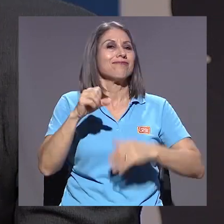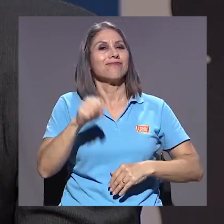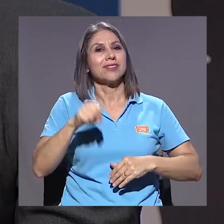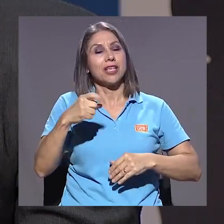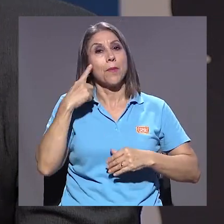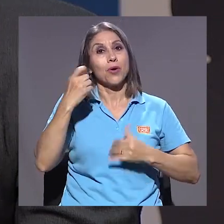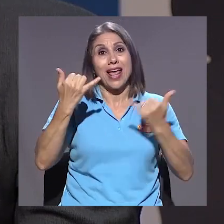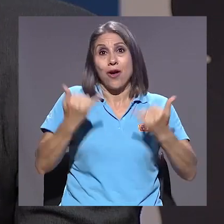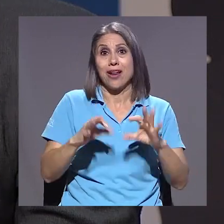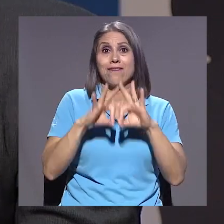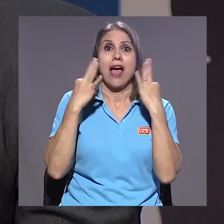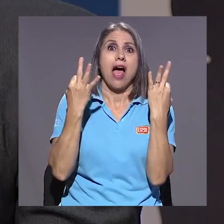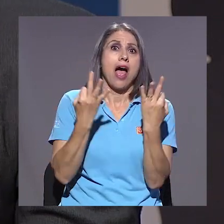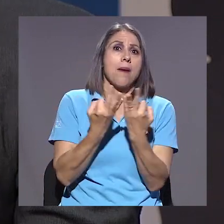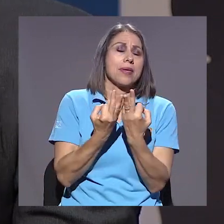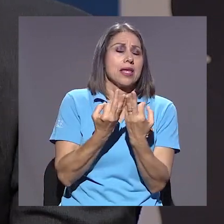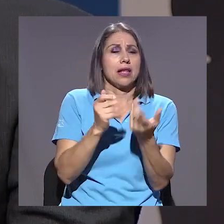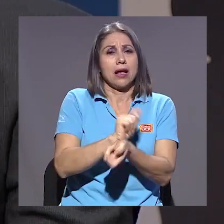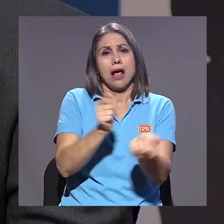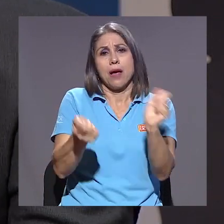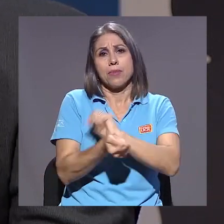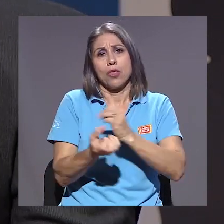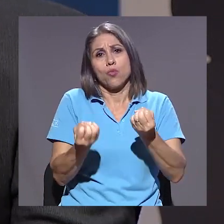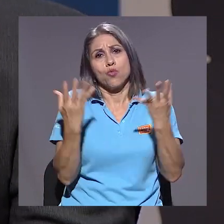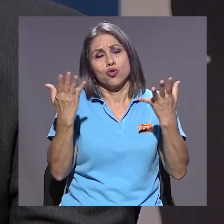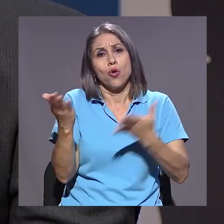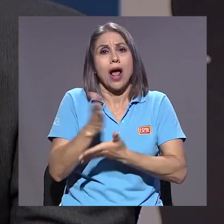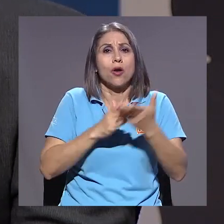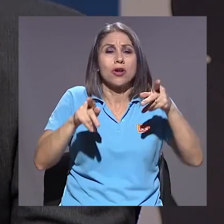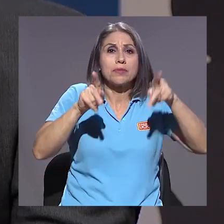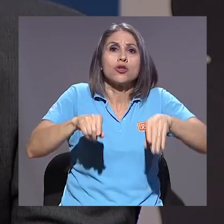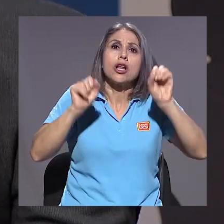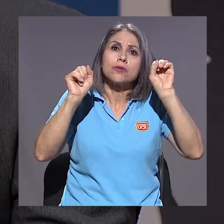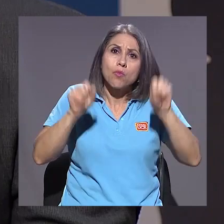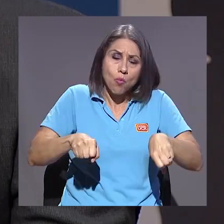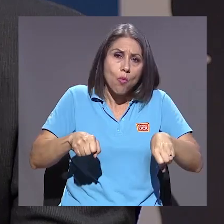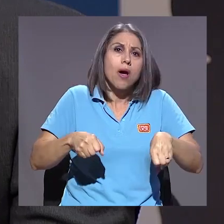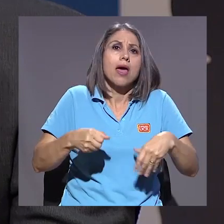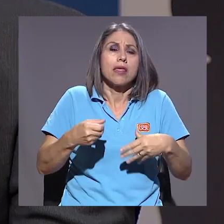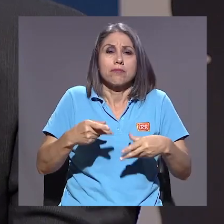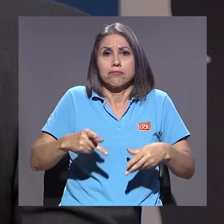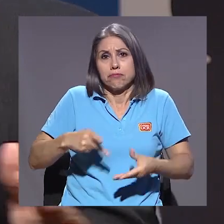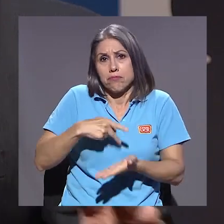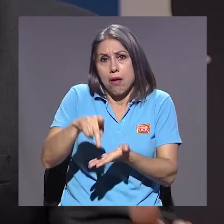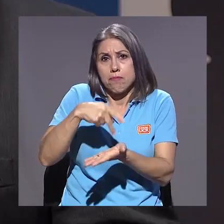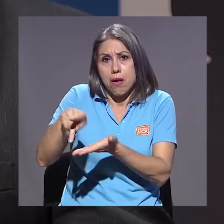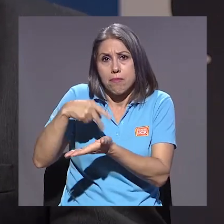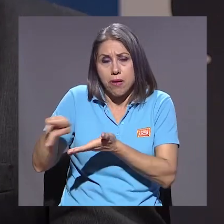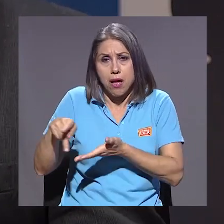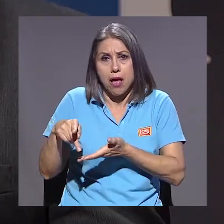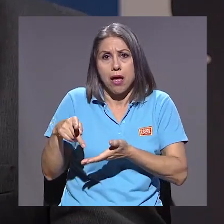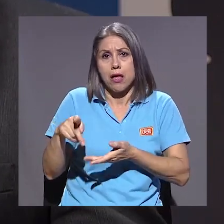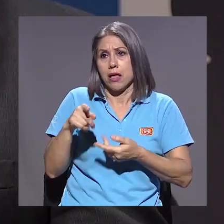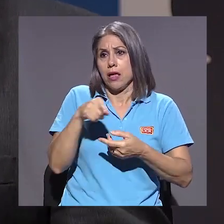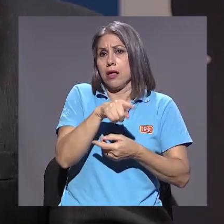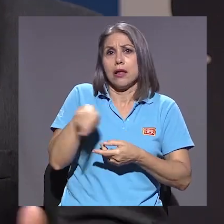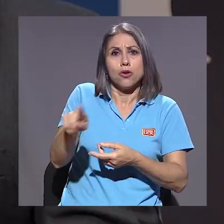que tienen mucho poder adquisitivo, entonces no es conveniente ni bueno para la sociedad que estén teniendo un